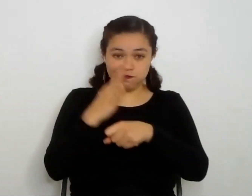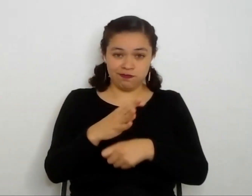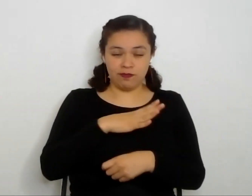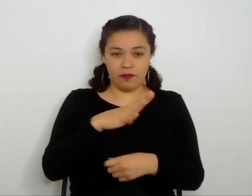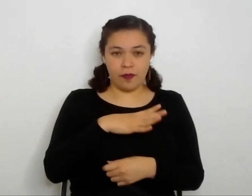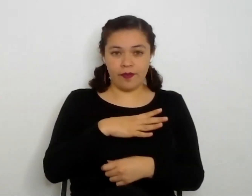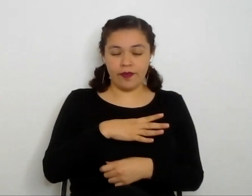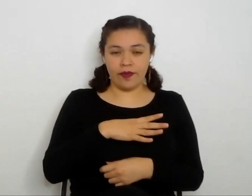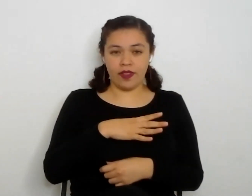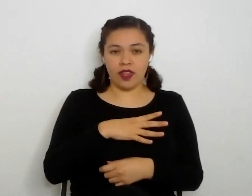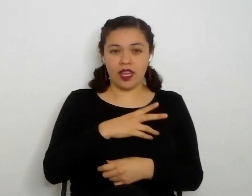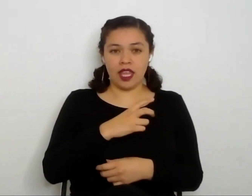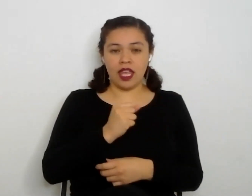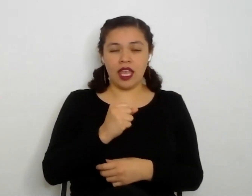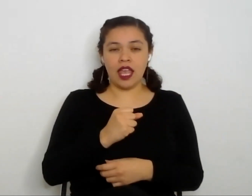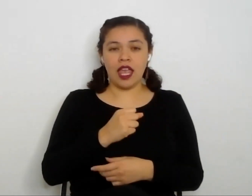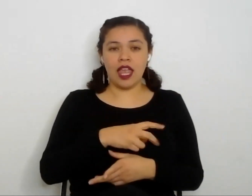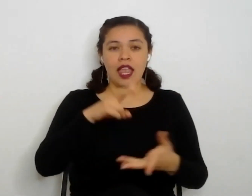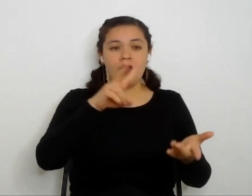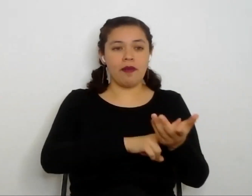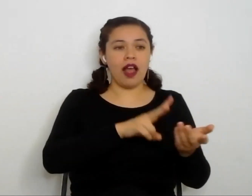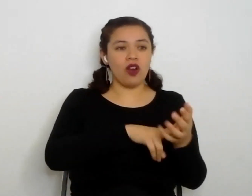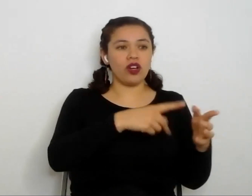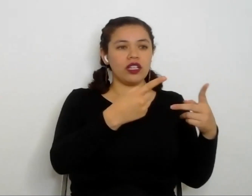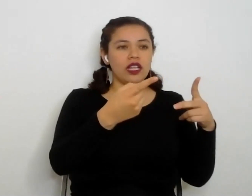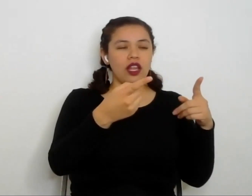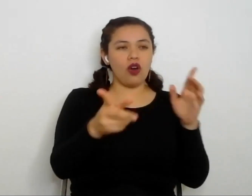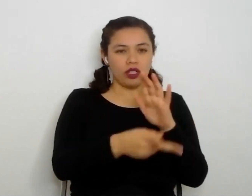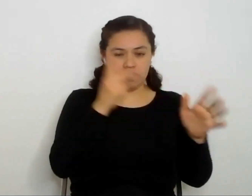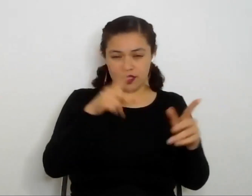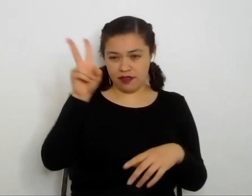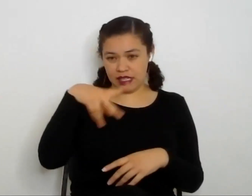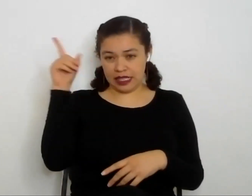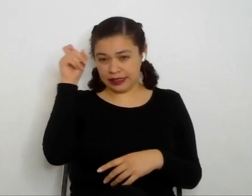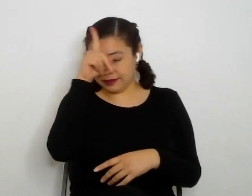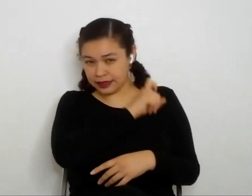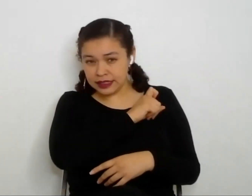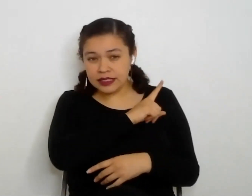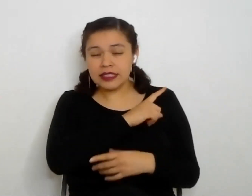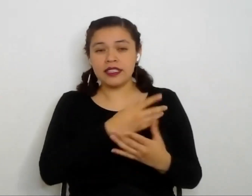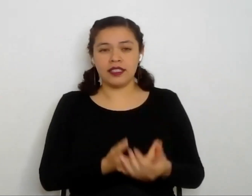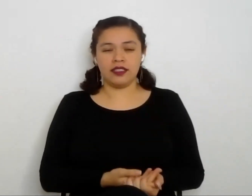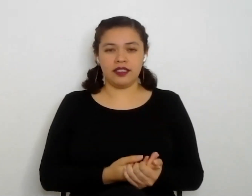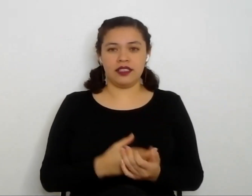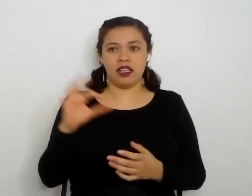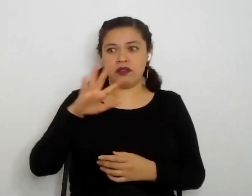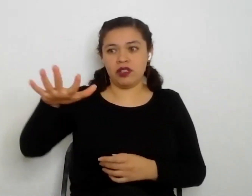la revalorización de un bien raíz es complicada, muy complicada, de no ser que esté en una